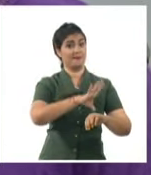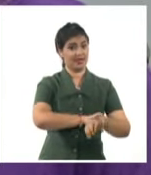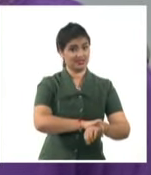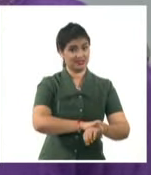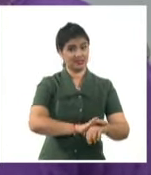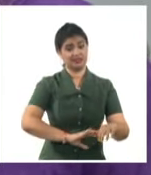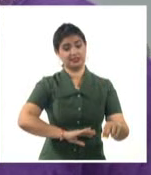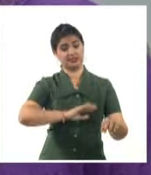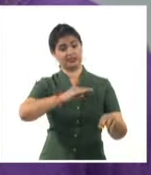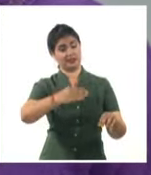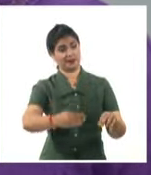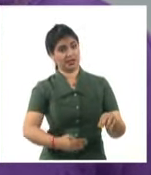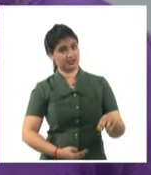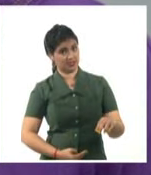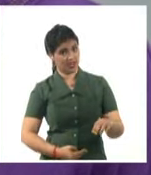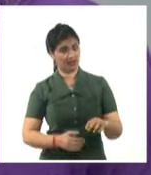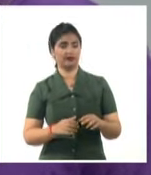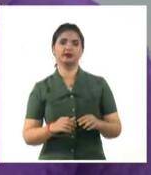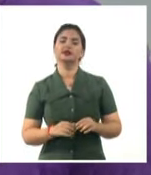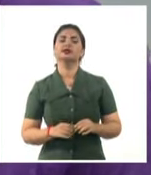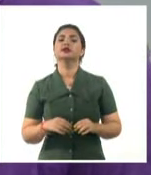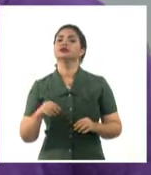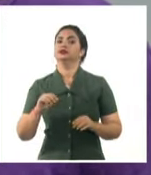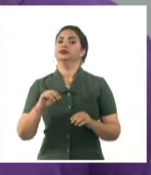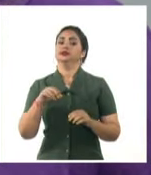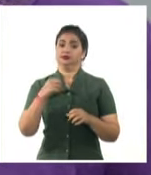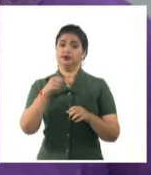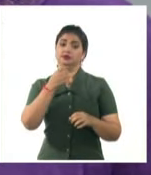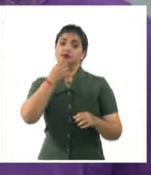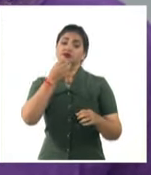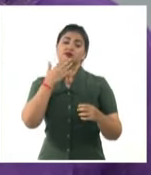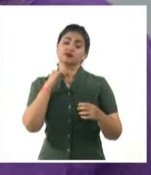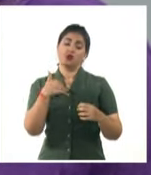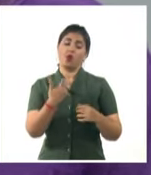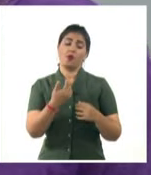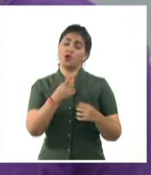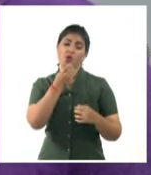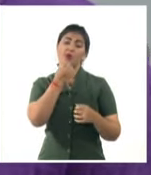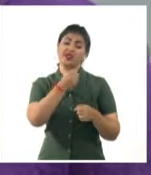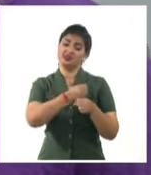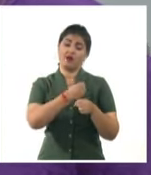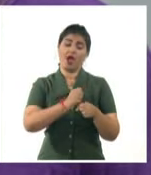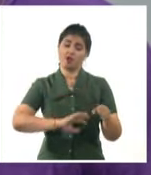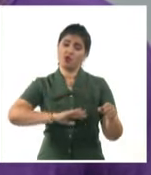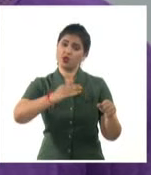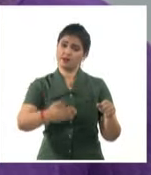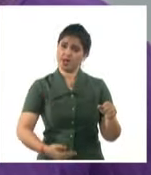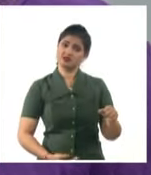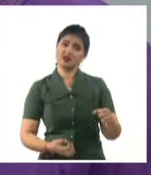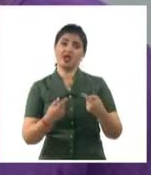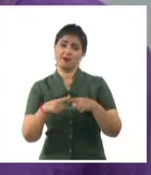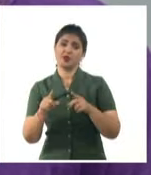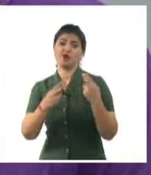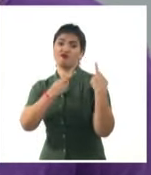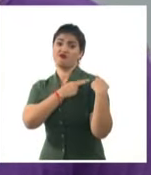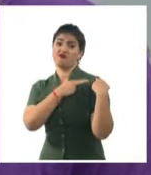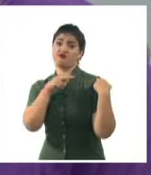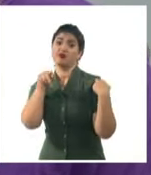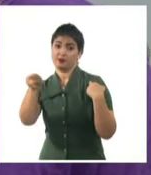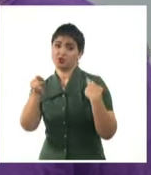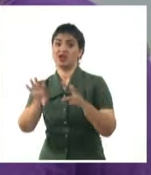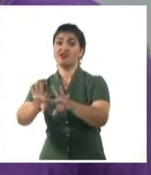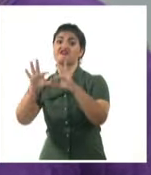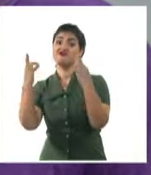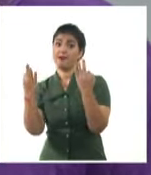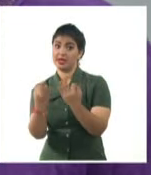maternidad de la trabajadora y la responsabilidad de las familias, ante la vejez y en caso de muerte